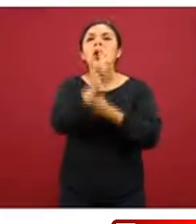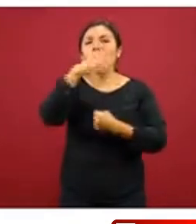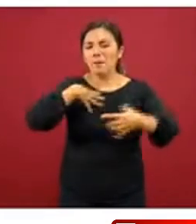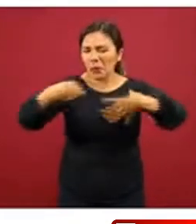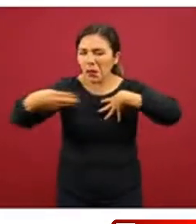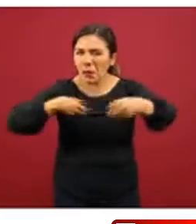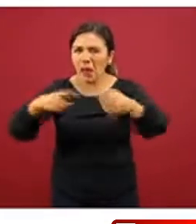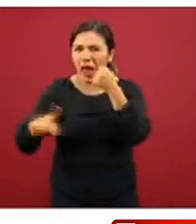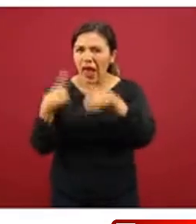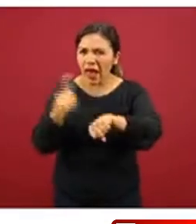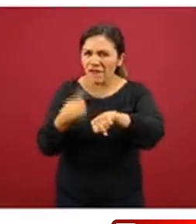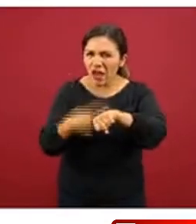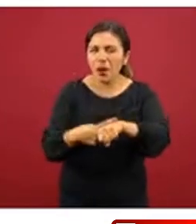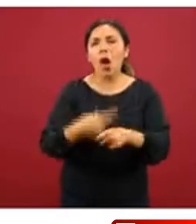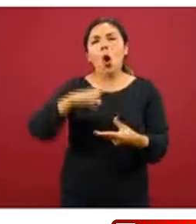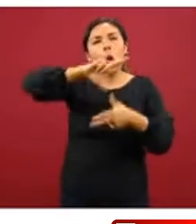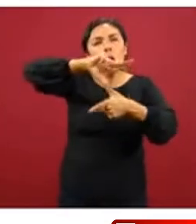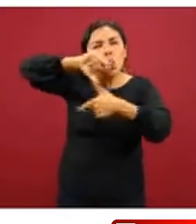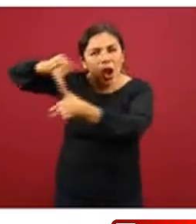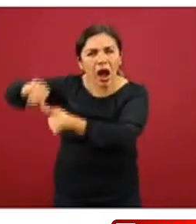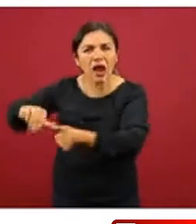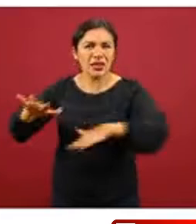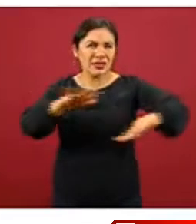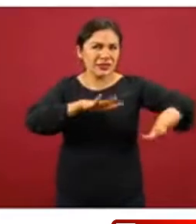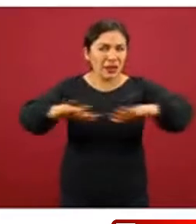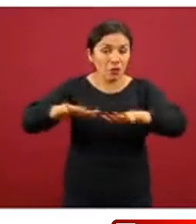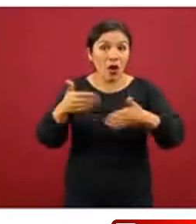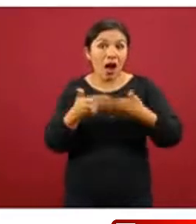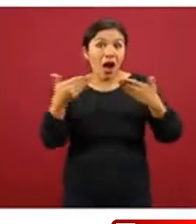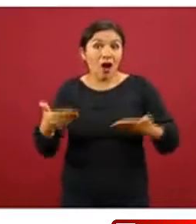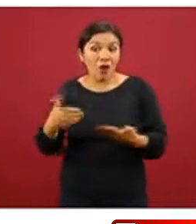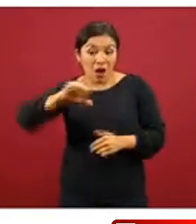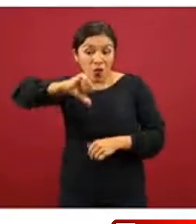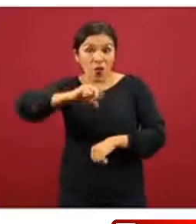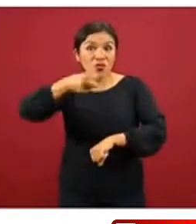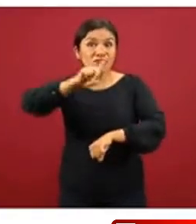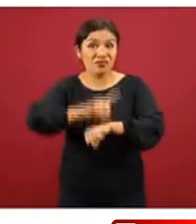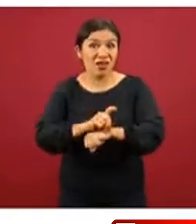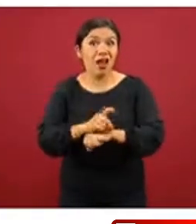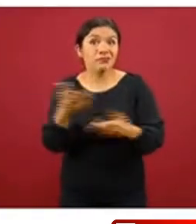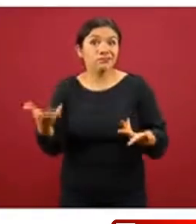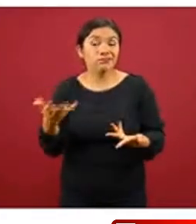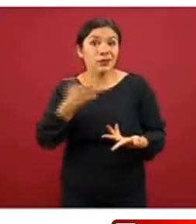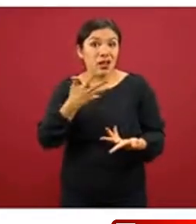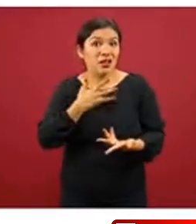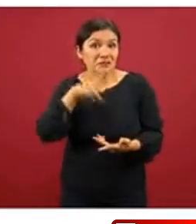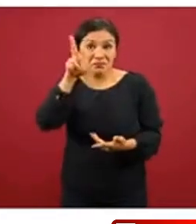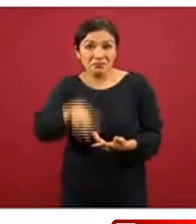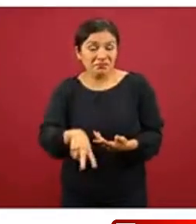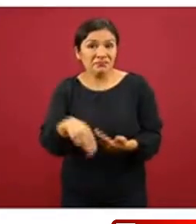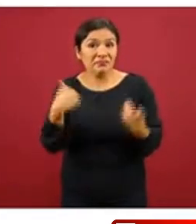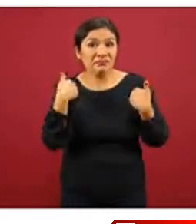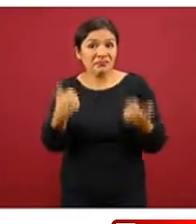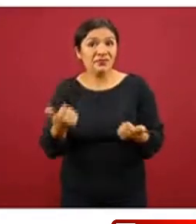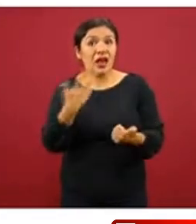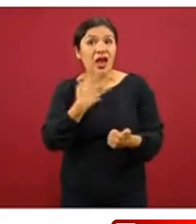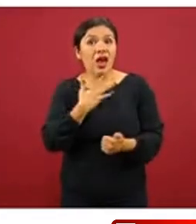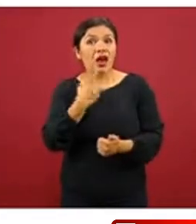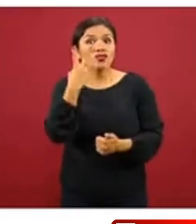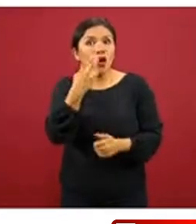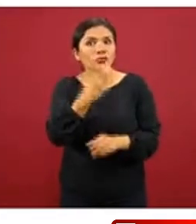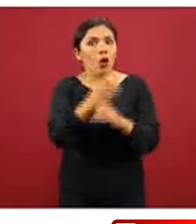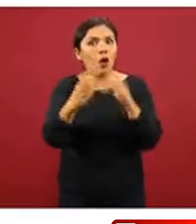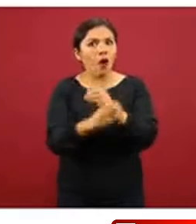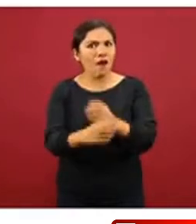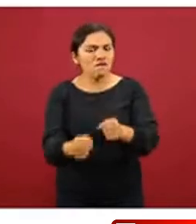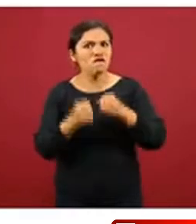epidemiológicos, huracanes, y pues ya estamos en esta época, el día de hoy incluso es obvio que nos tocó dos amenazas